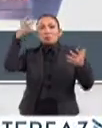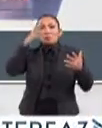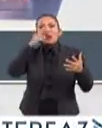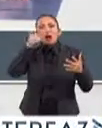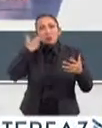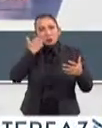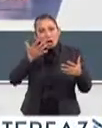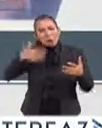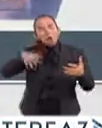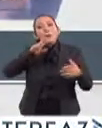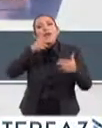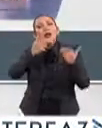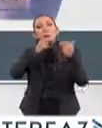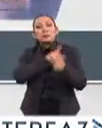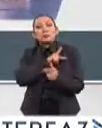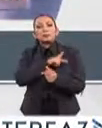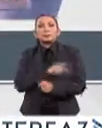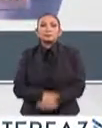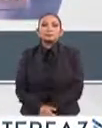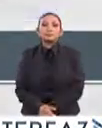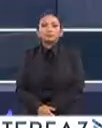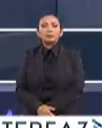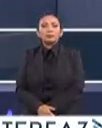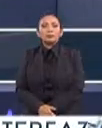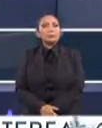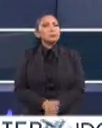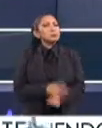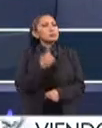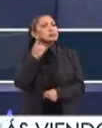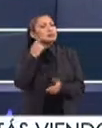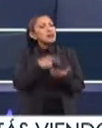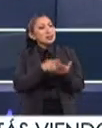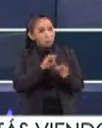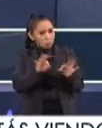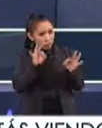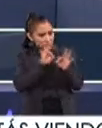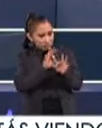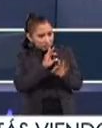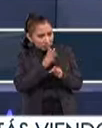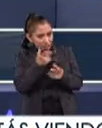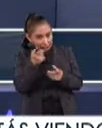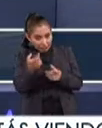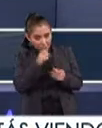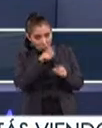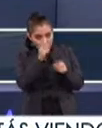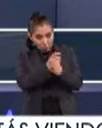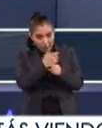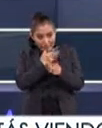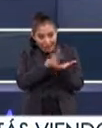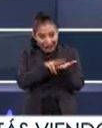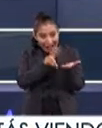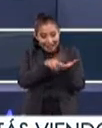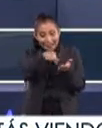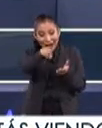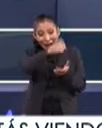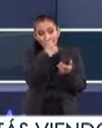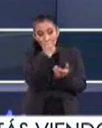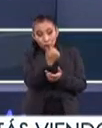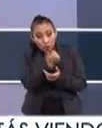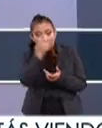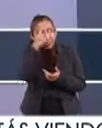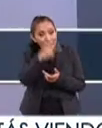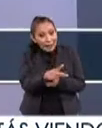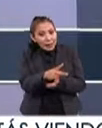ahora busco tener un negocio propio. ¿Por qué crees que es importante que existan este tipo de oportunidades para los